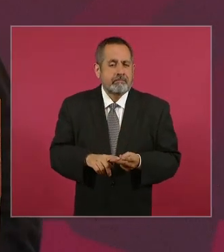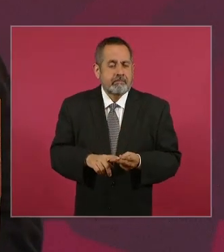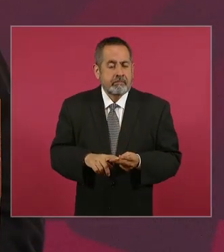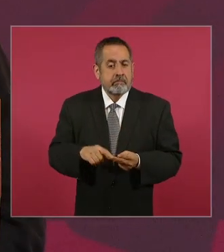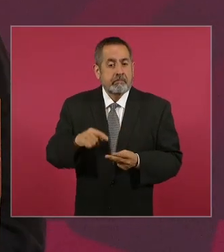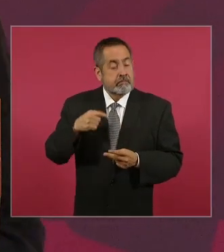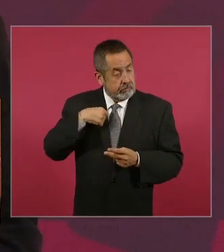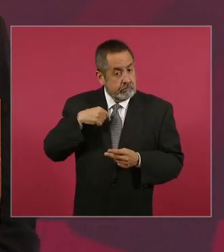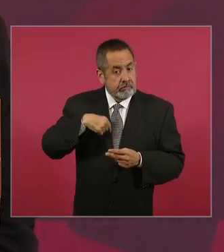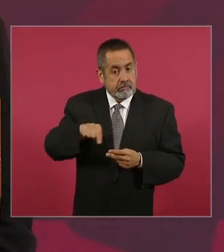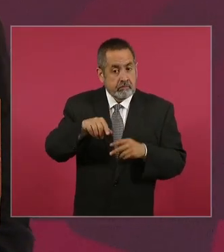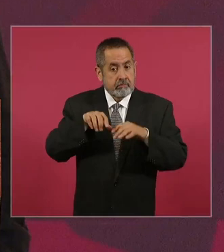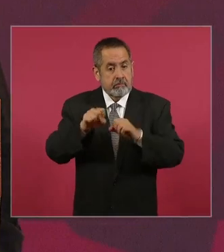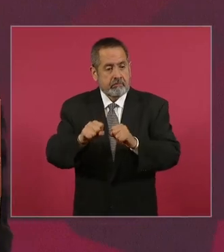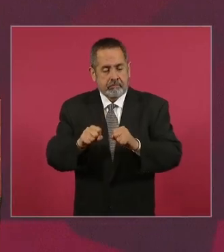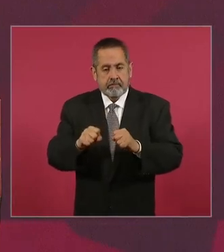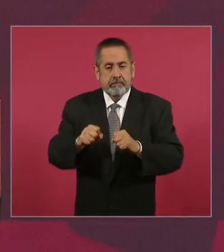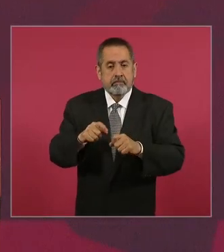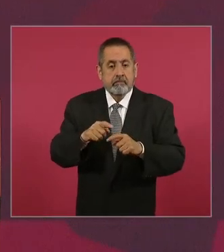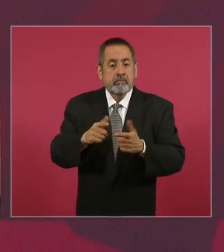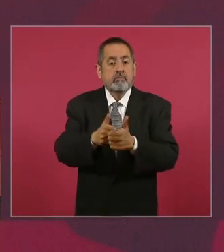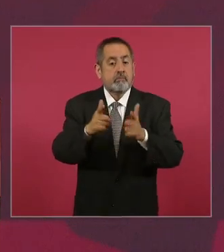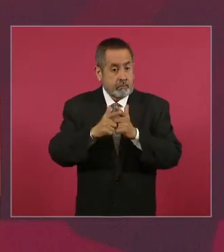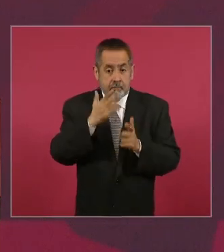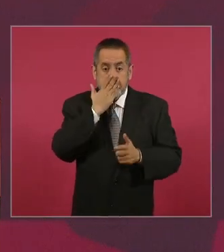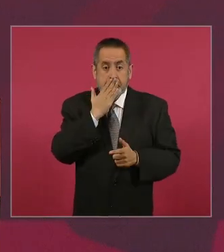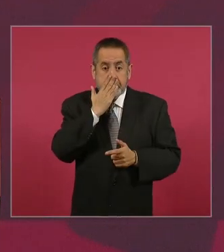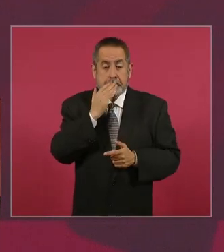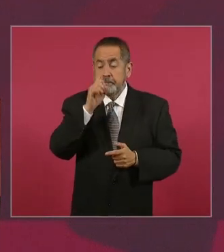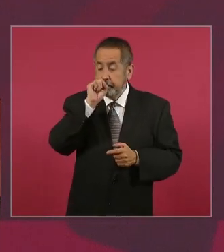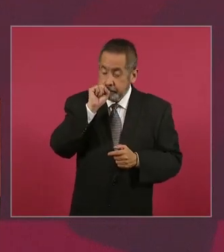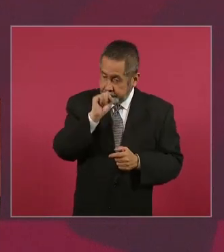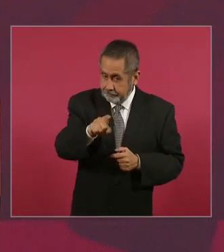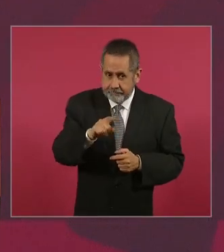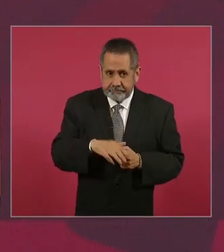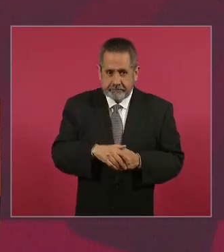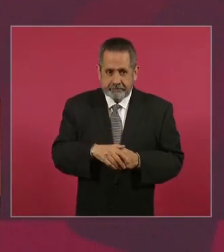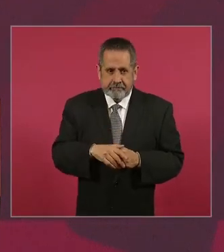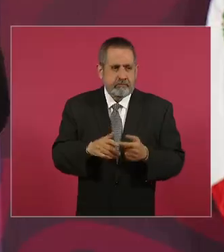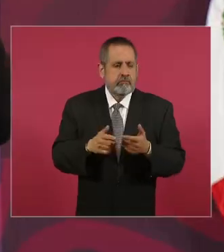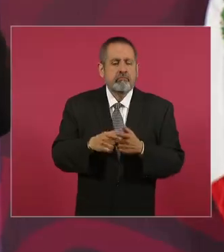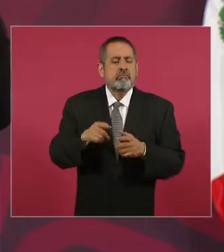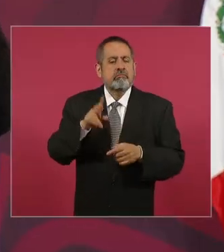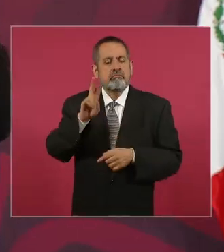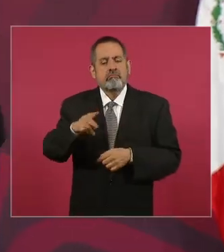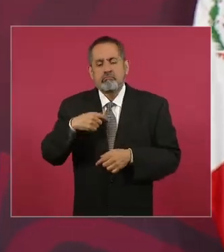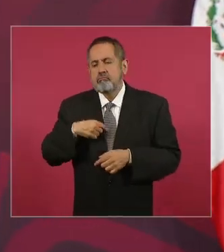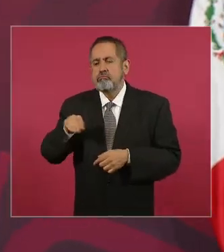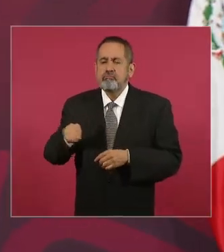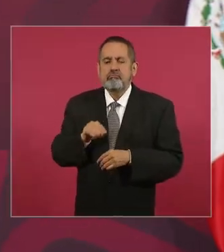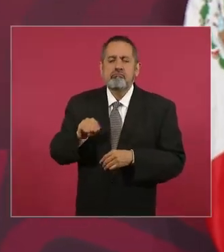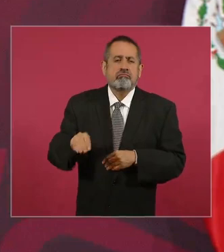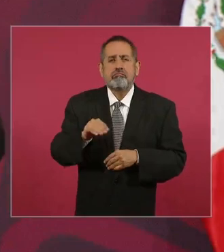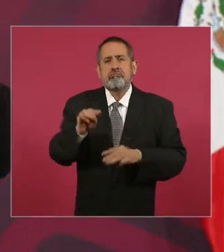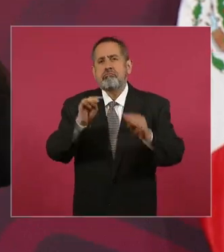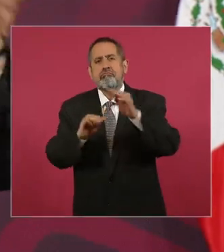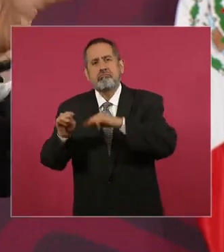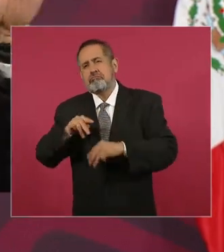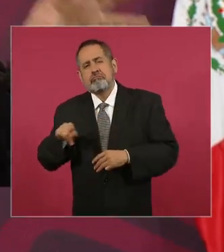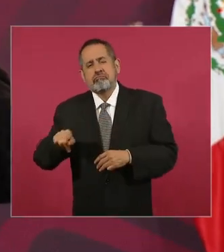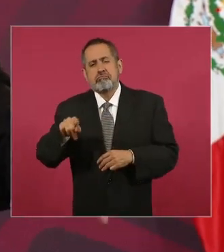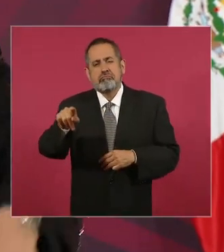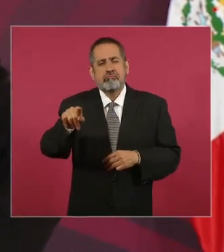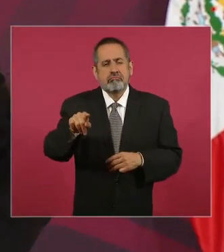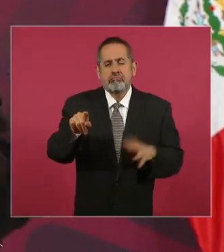me tocaron grupos en Sonora, no retenes, sino que iba yo a la sierra, y